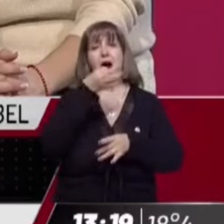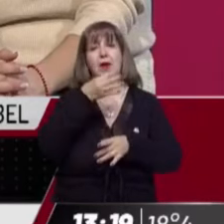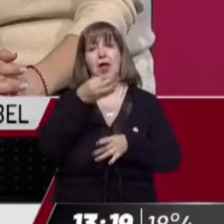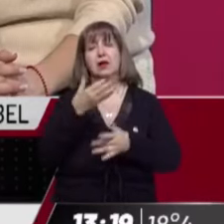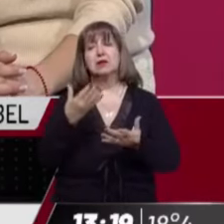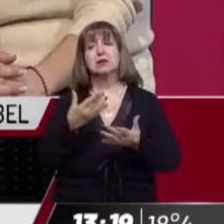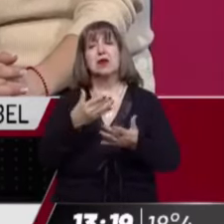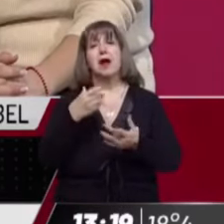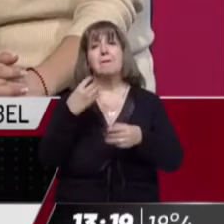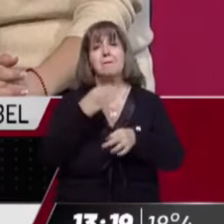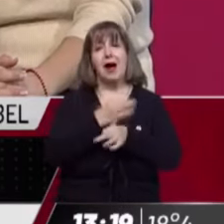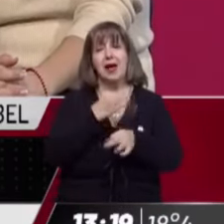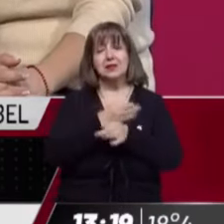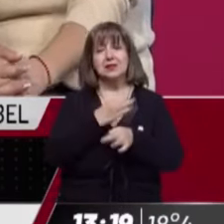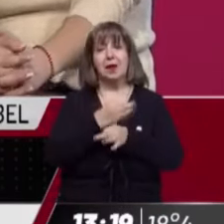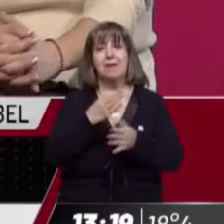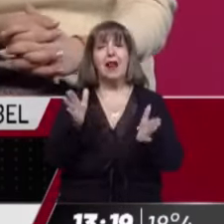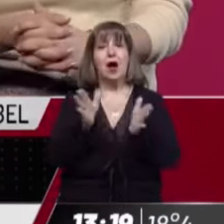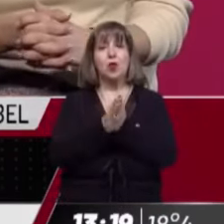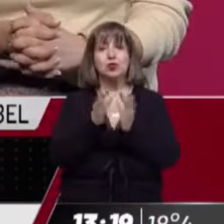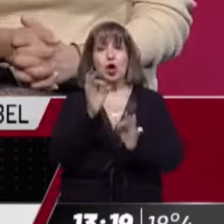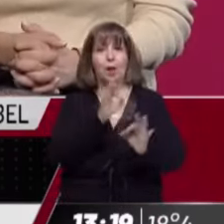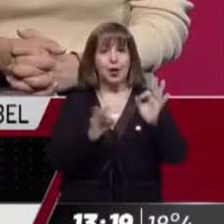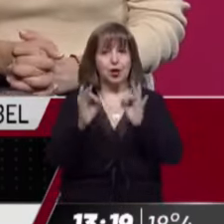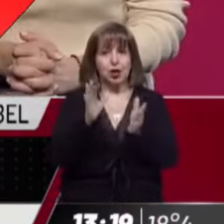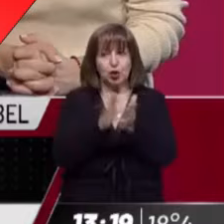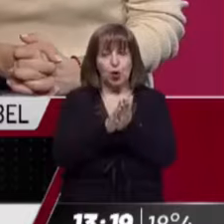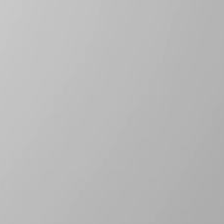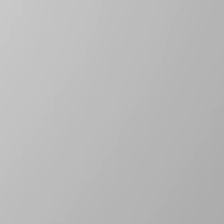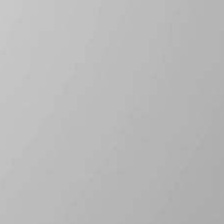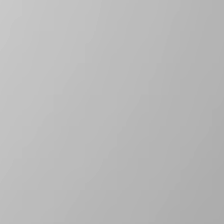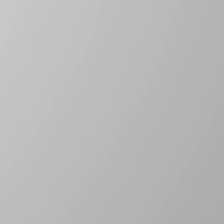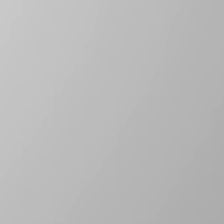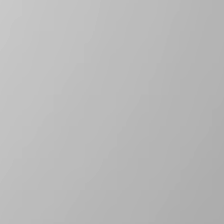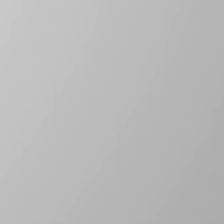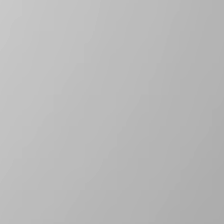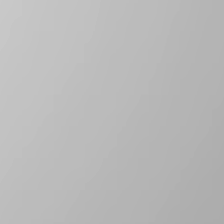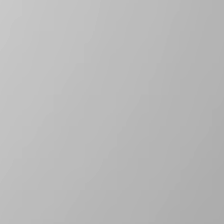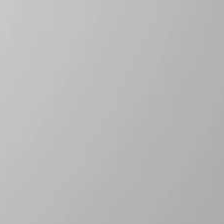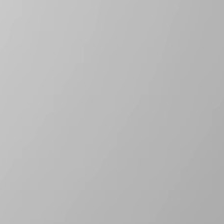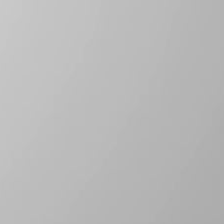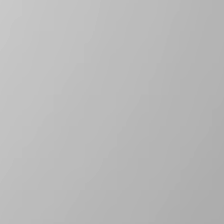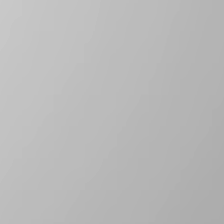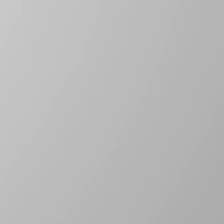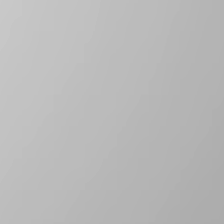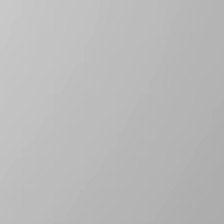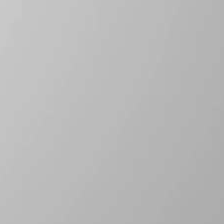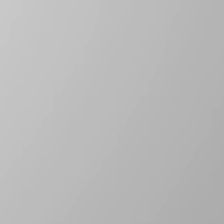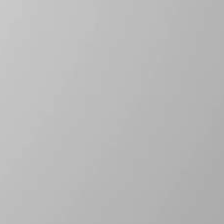otras dos maestras para que juntas presentaran este proyecto para que finalmente se hiciera la promesa acá en el Atuel.